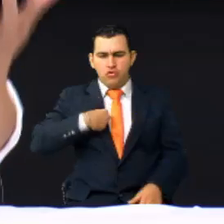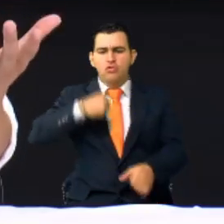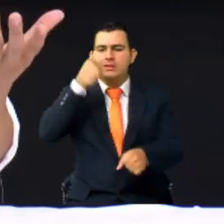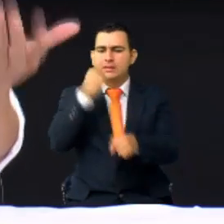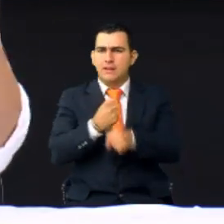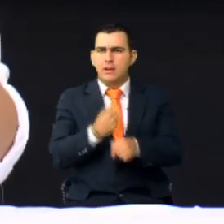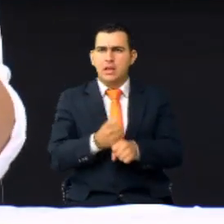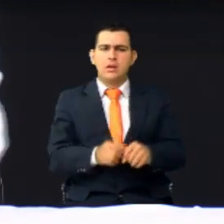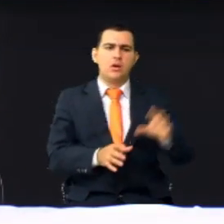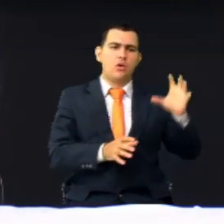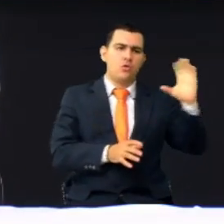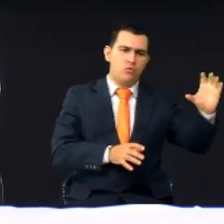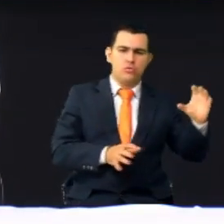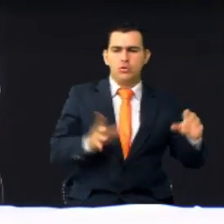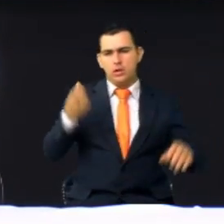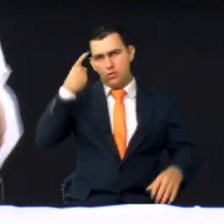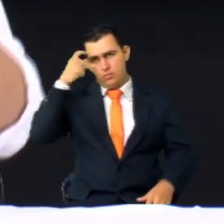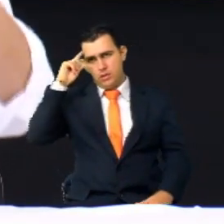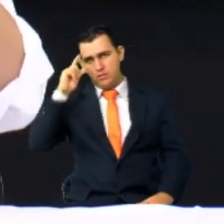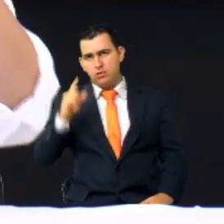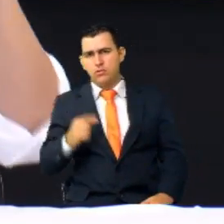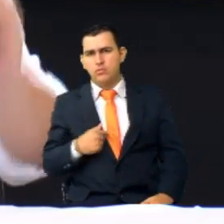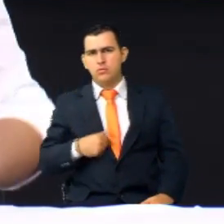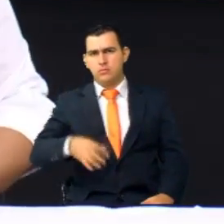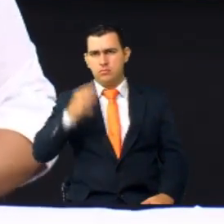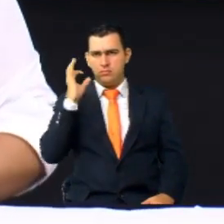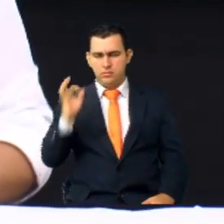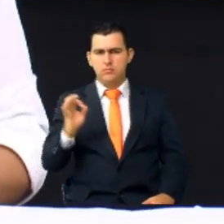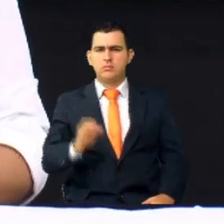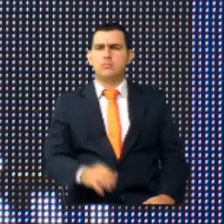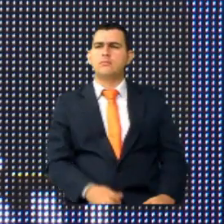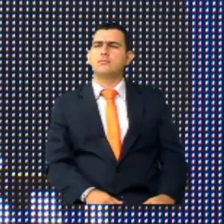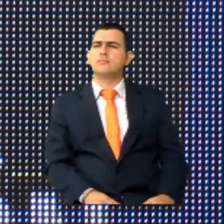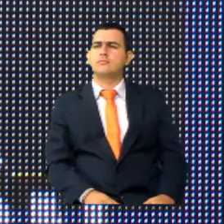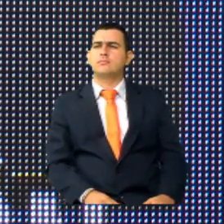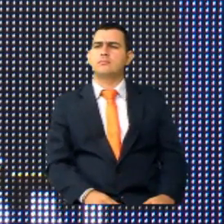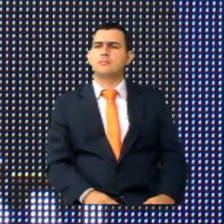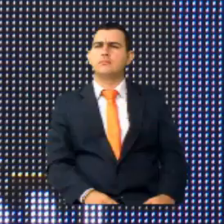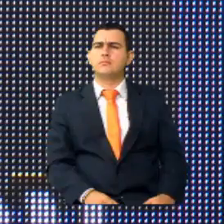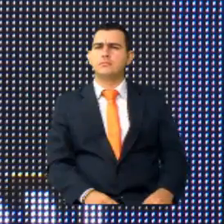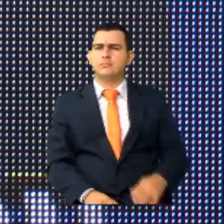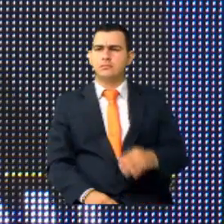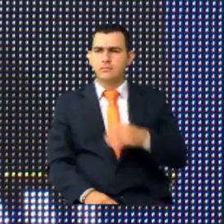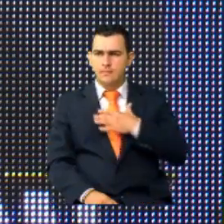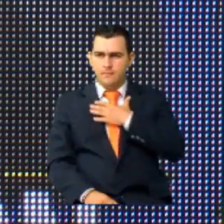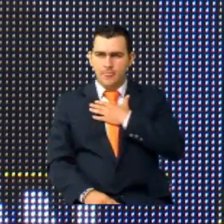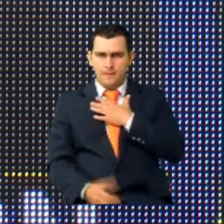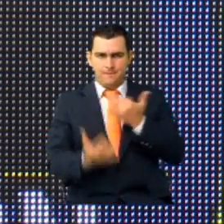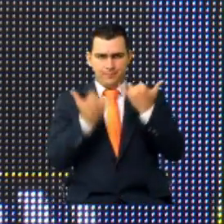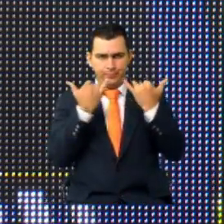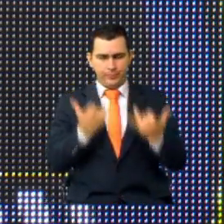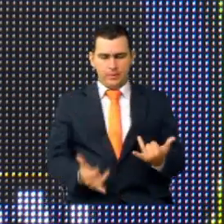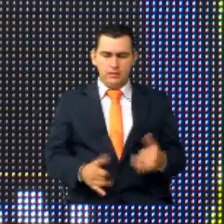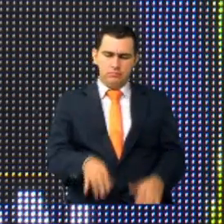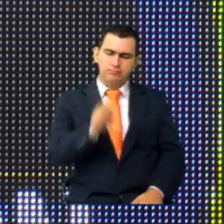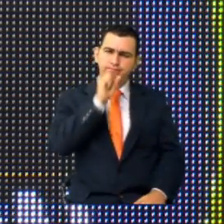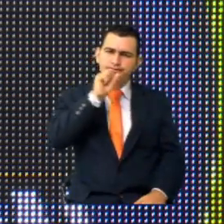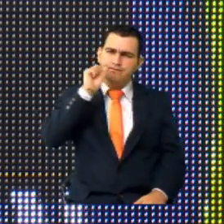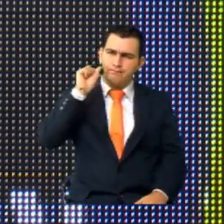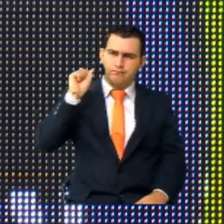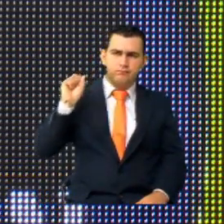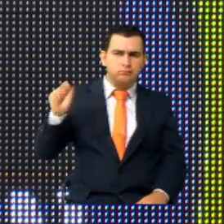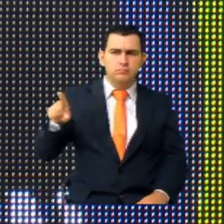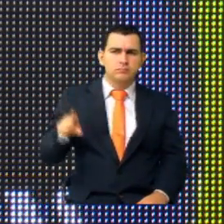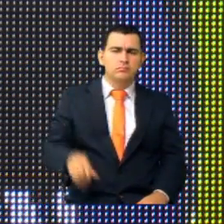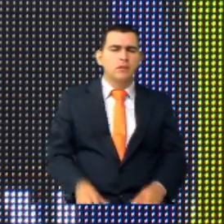estaba entre la comunidad y el gobierno municipal. Hicimos una tarea impecable. Es tiempo. Es momento ahora para la pregunta que va a formular la